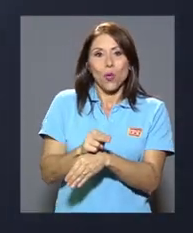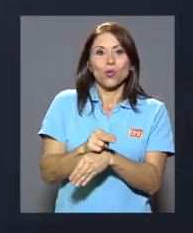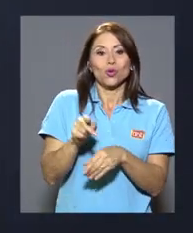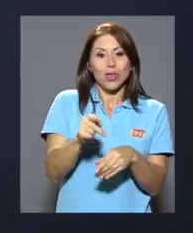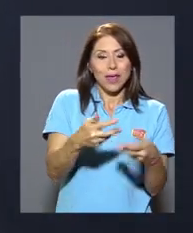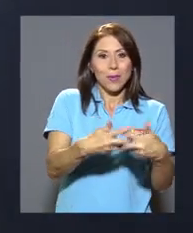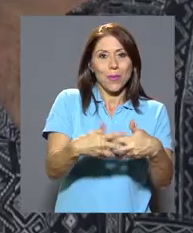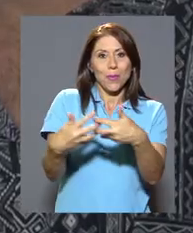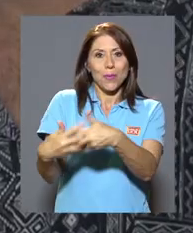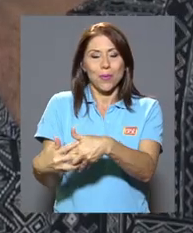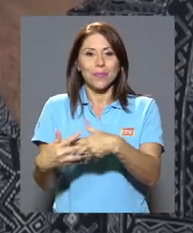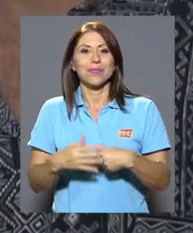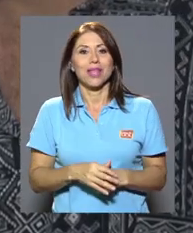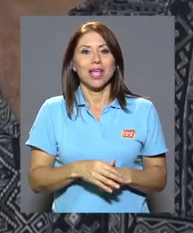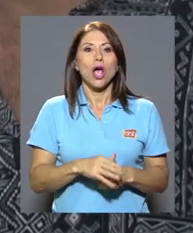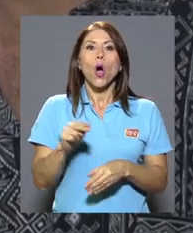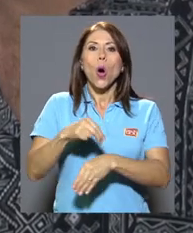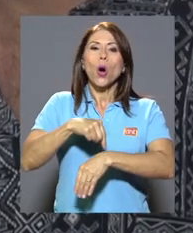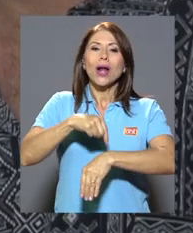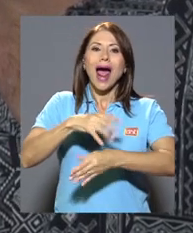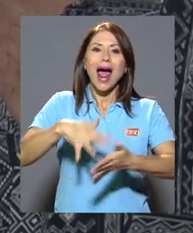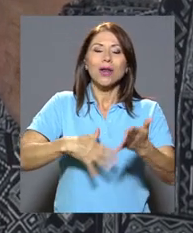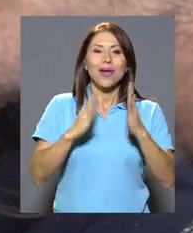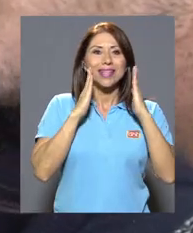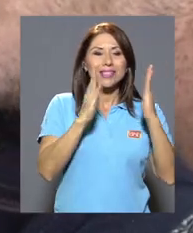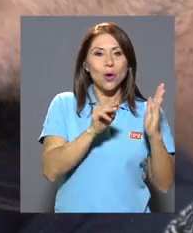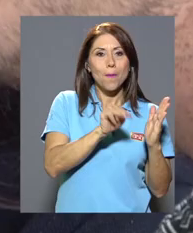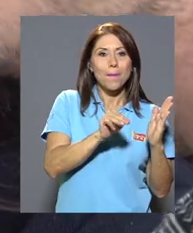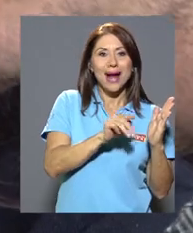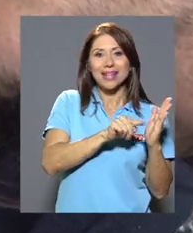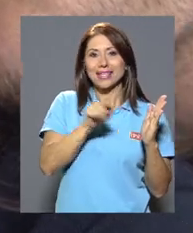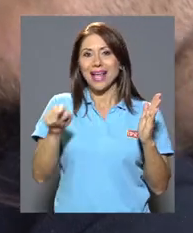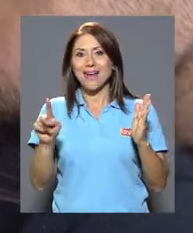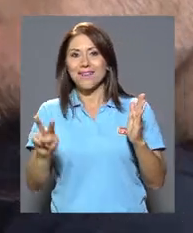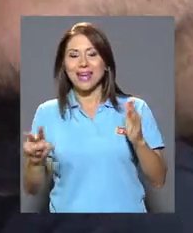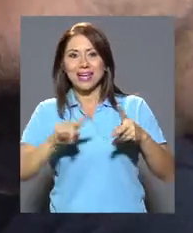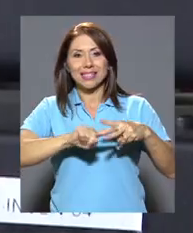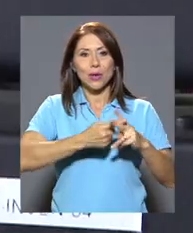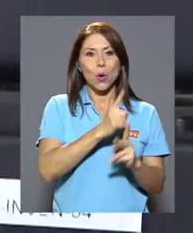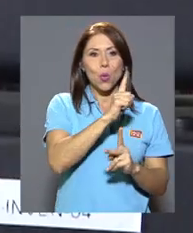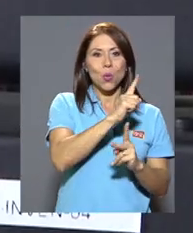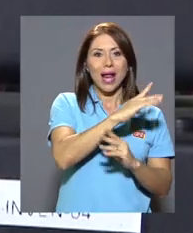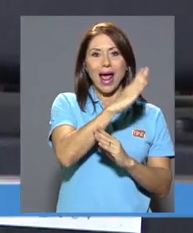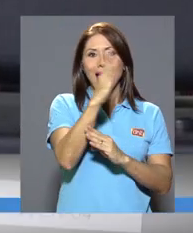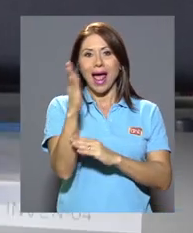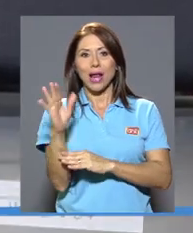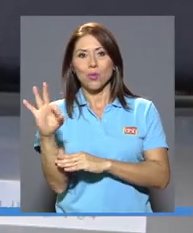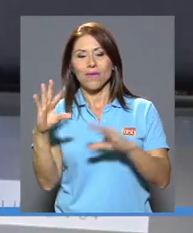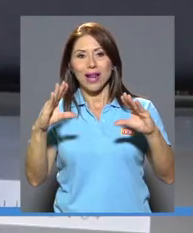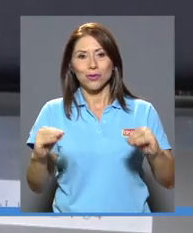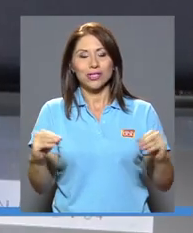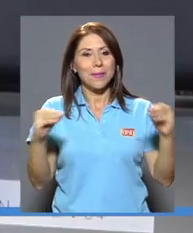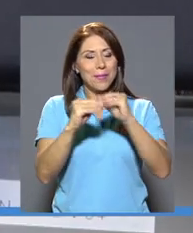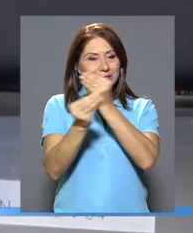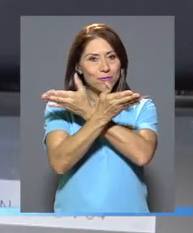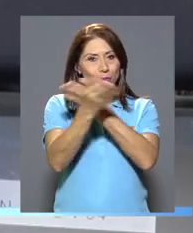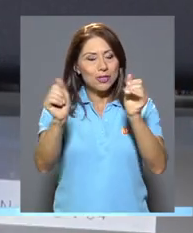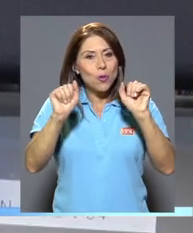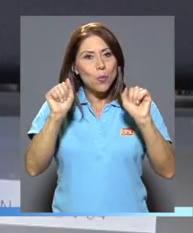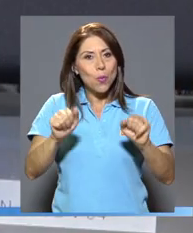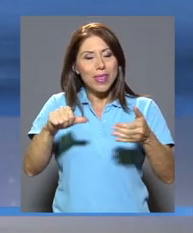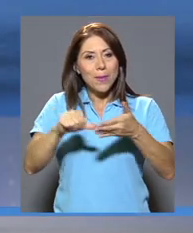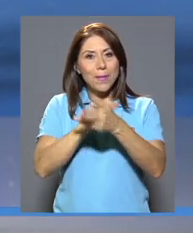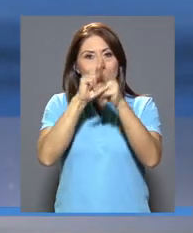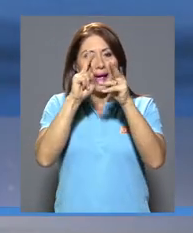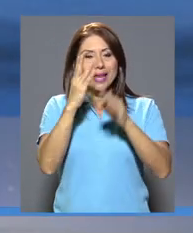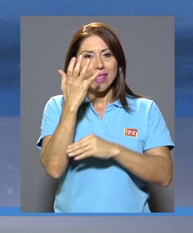y la impresión 3D. Su horario de atención es de martes a viernes de 1 de la tarde a 9 de la noche. Para mayor información puede visitar su